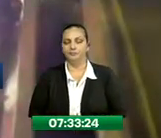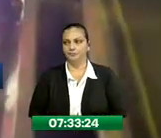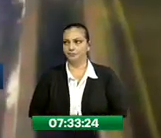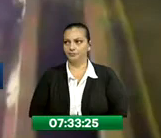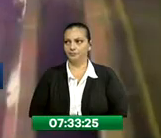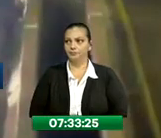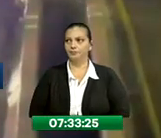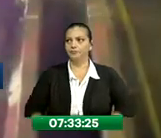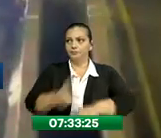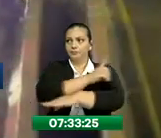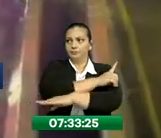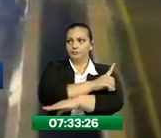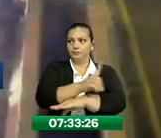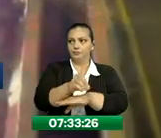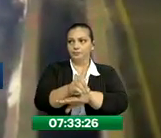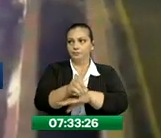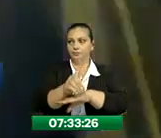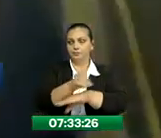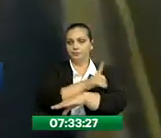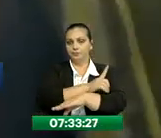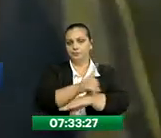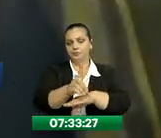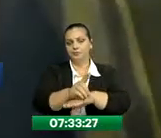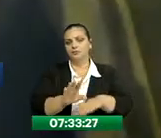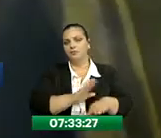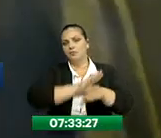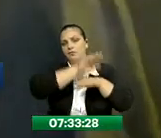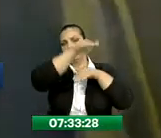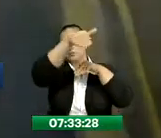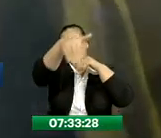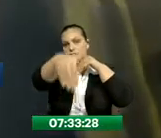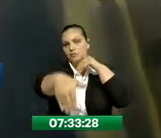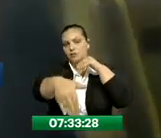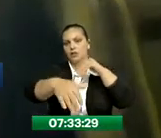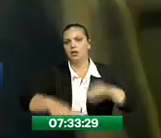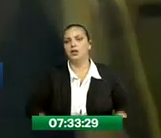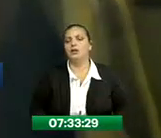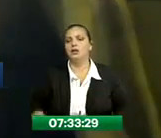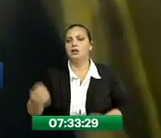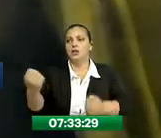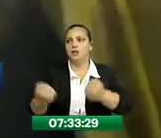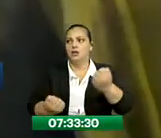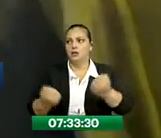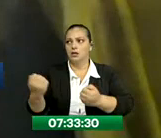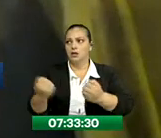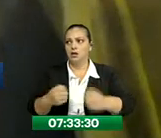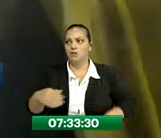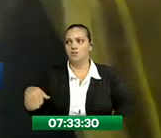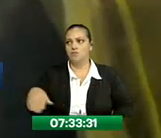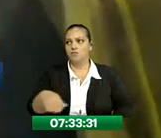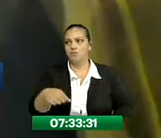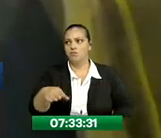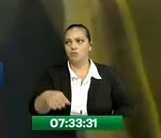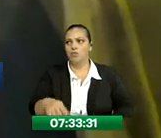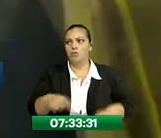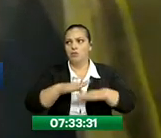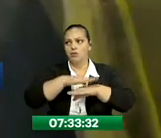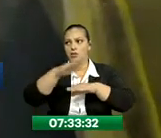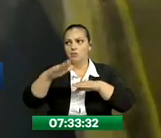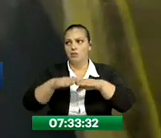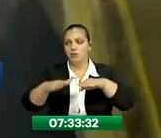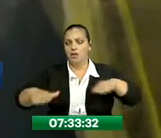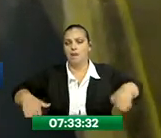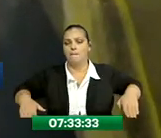vía Adaule, en el sector de Peca. Uno de los automotores que fue impactado por la camioneta